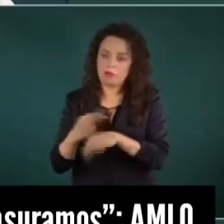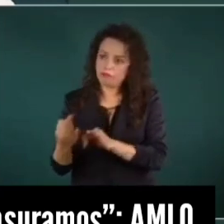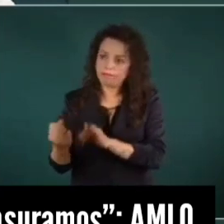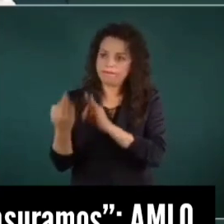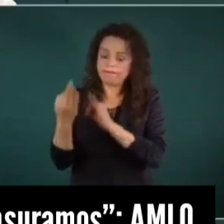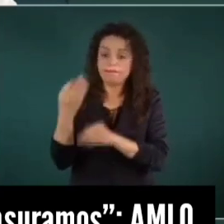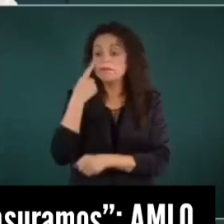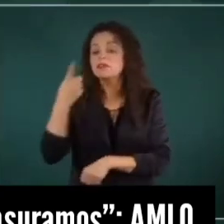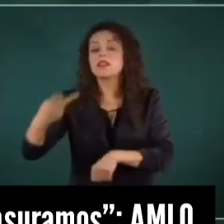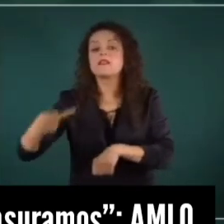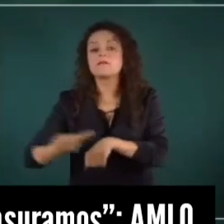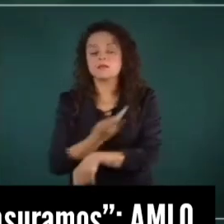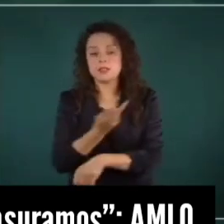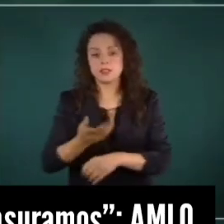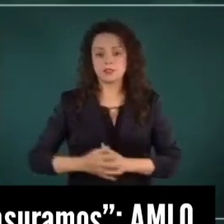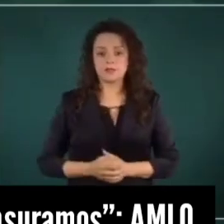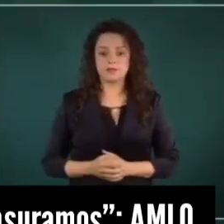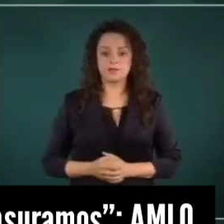Por poner un caso,